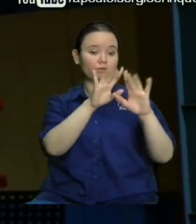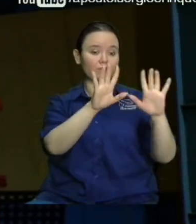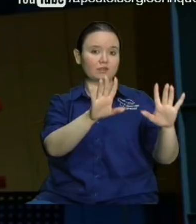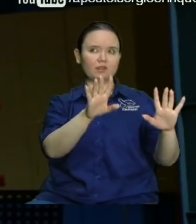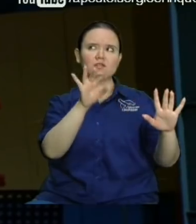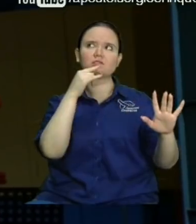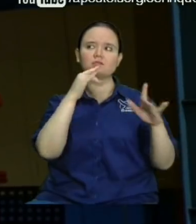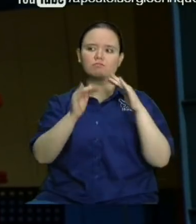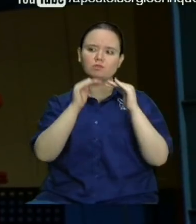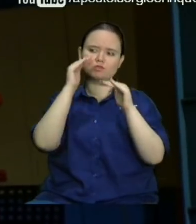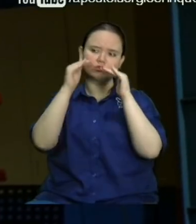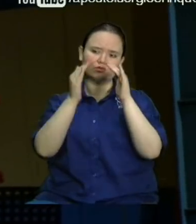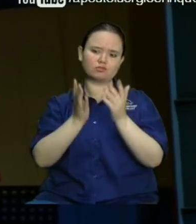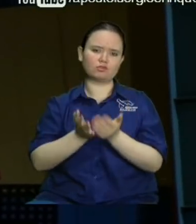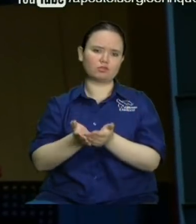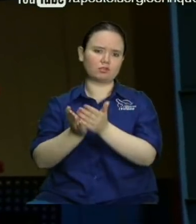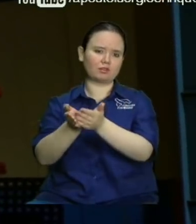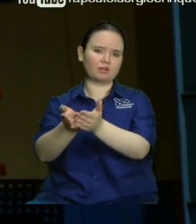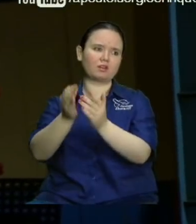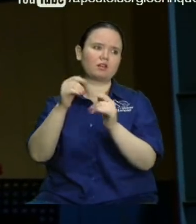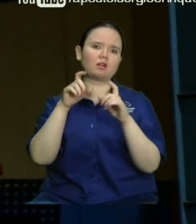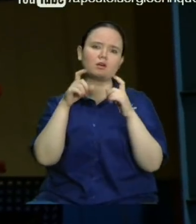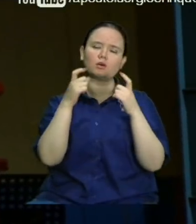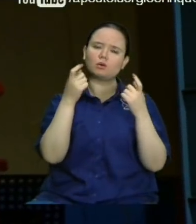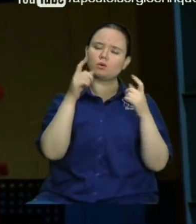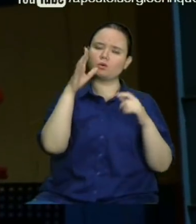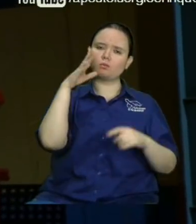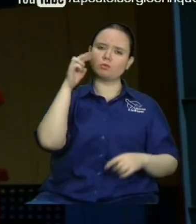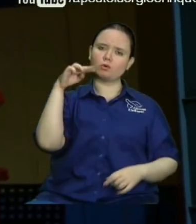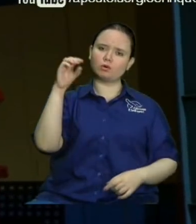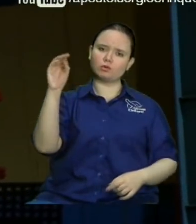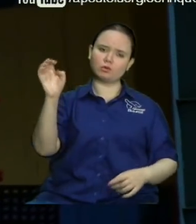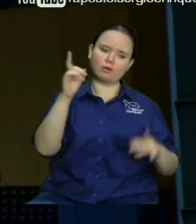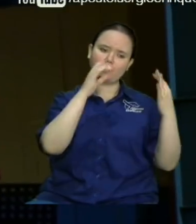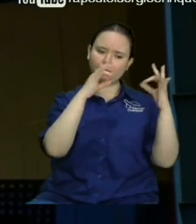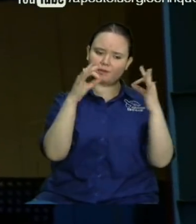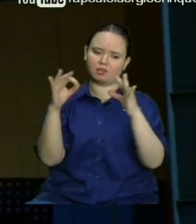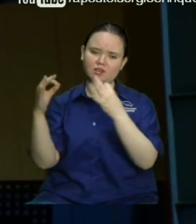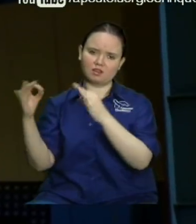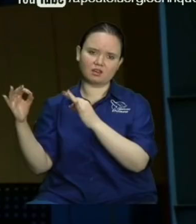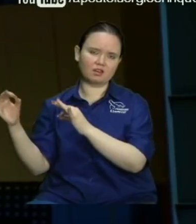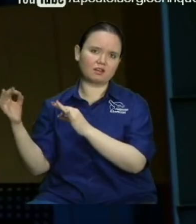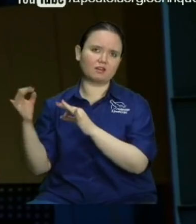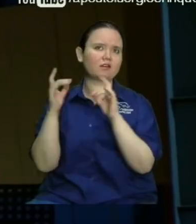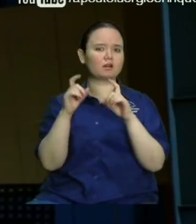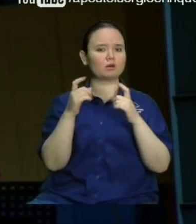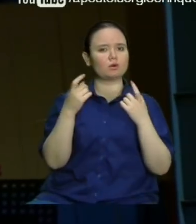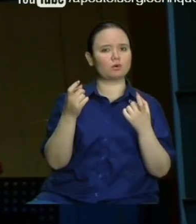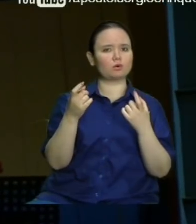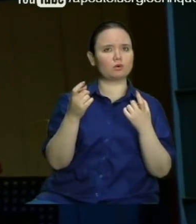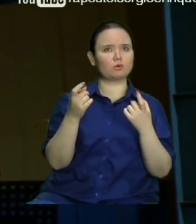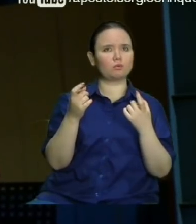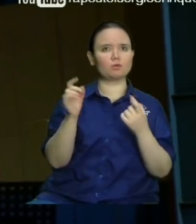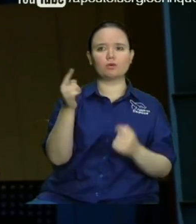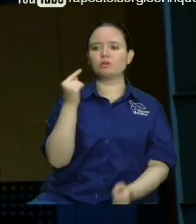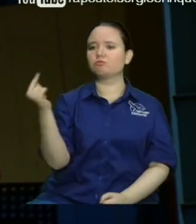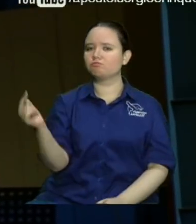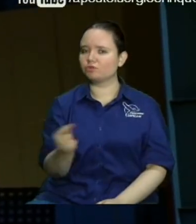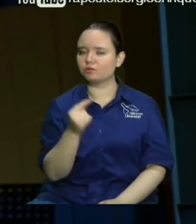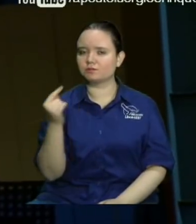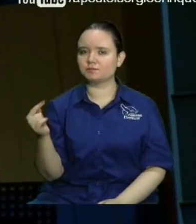construcción del arca, cómo él predicaba, 120 años predicó, sus hijos, cómo entró, cómo salió. Se cuenta